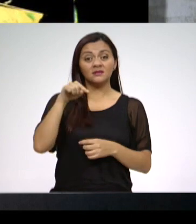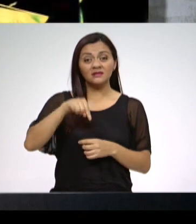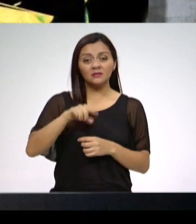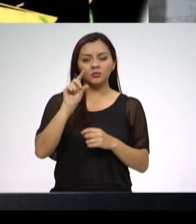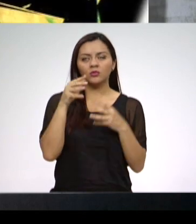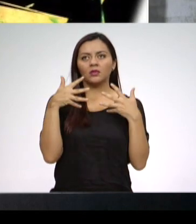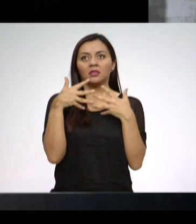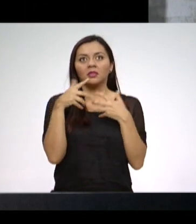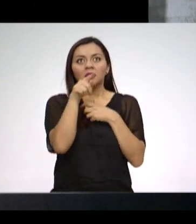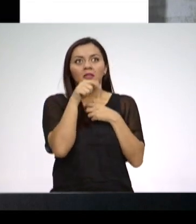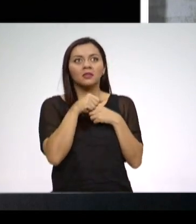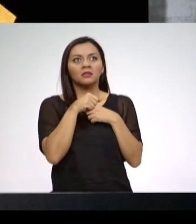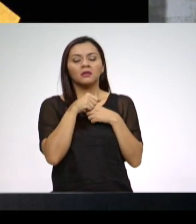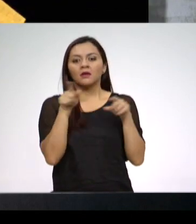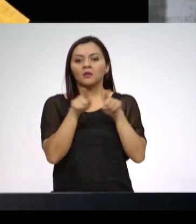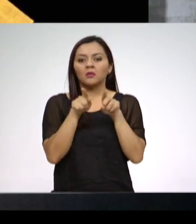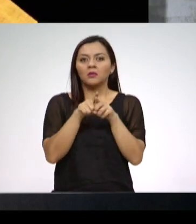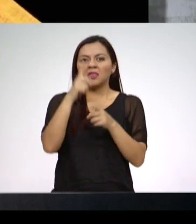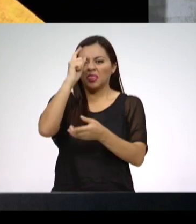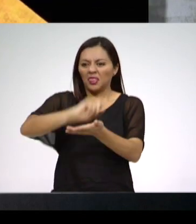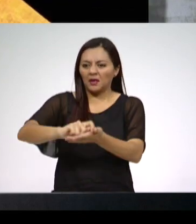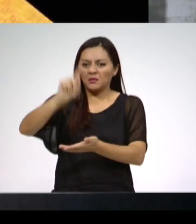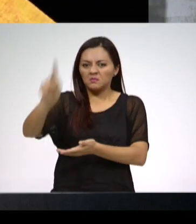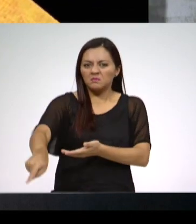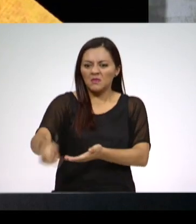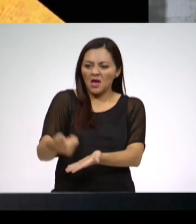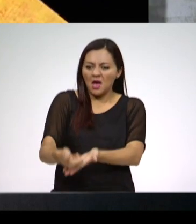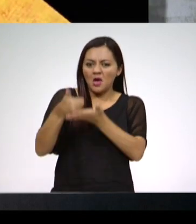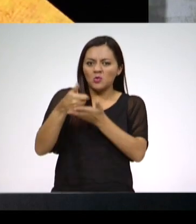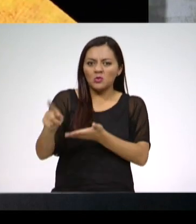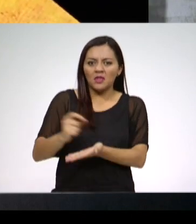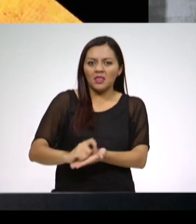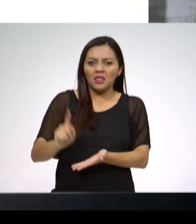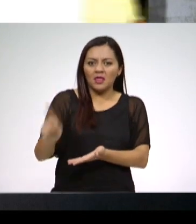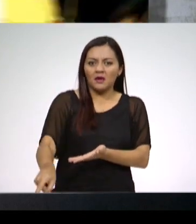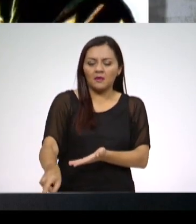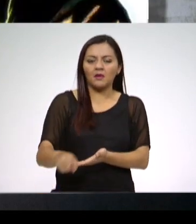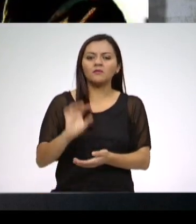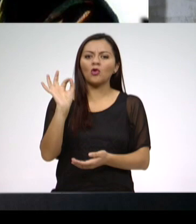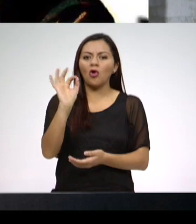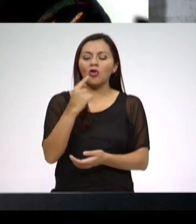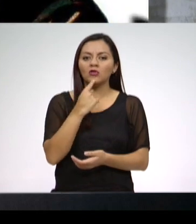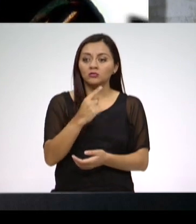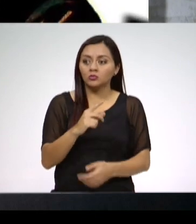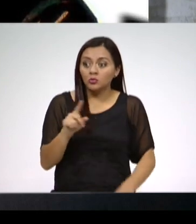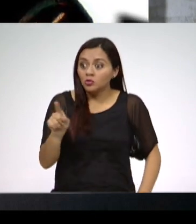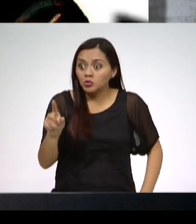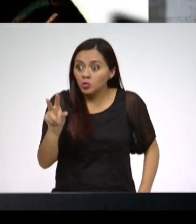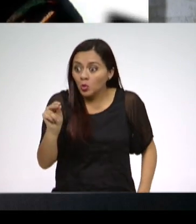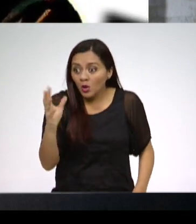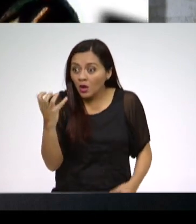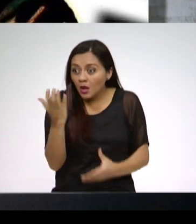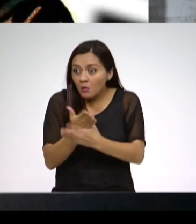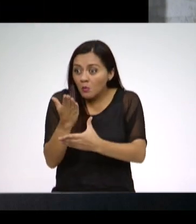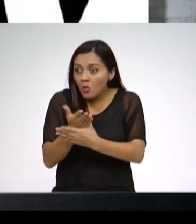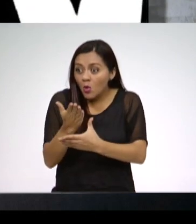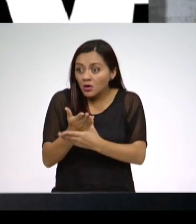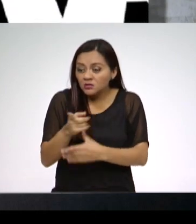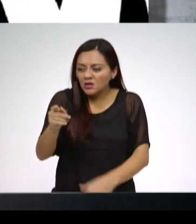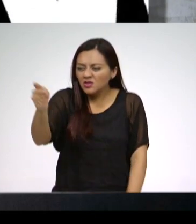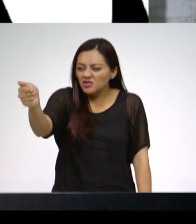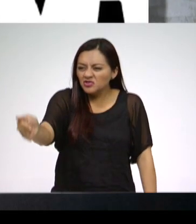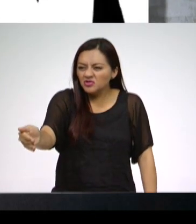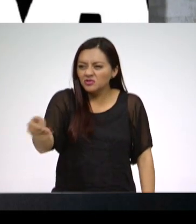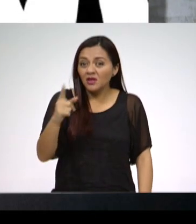intimida, que me tiene haciéndole los deberes a la fuerza, que siempre me dice: si no quieres que te moleste, pitufa,